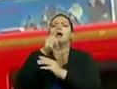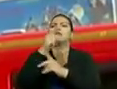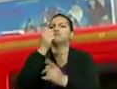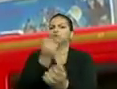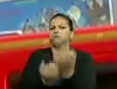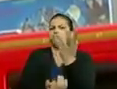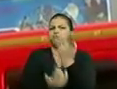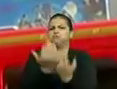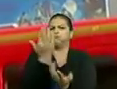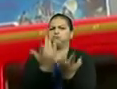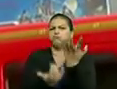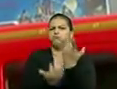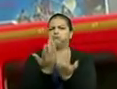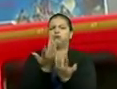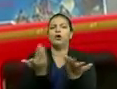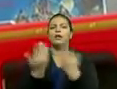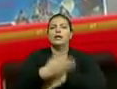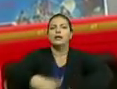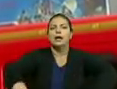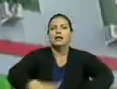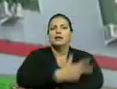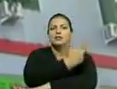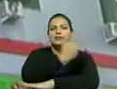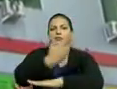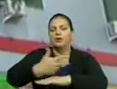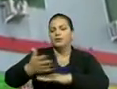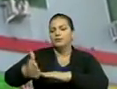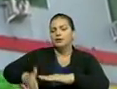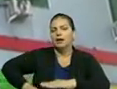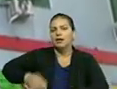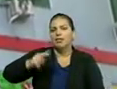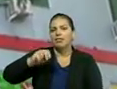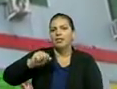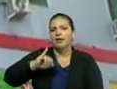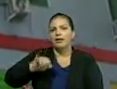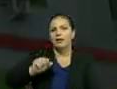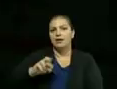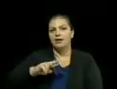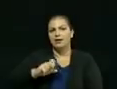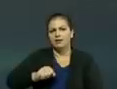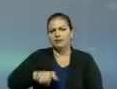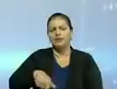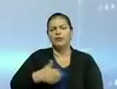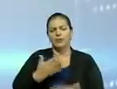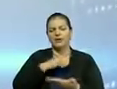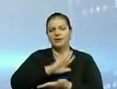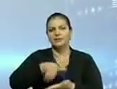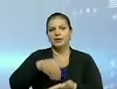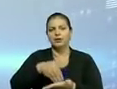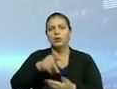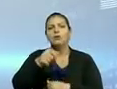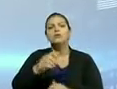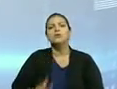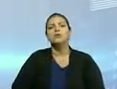y Capitán Nájera, vientre comercial del centro de Guayaquil.